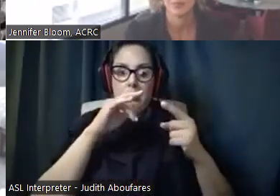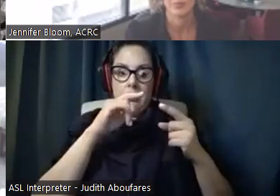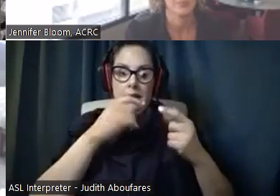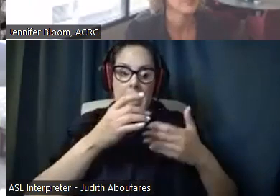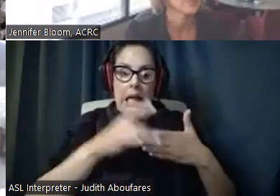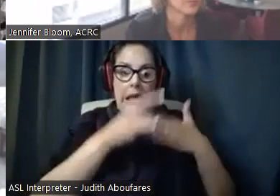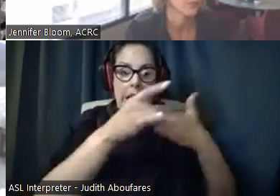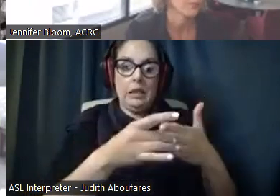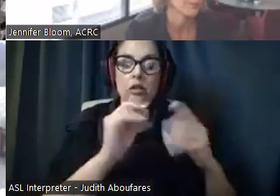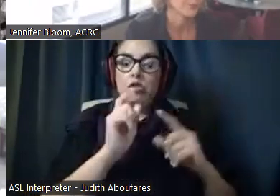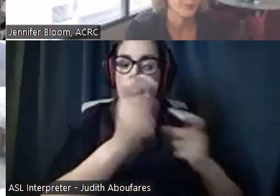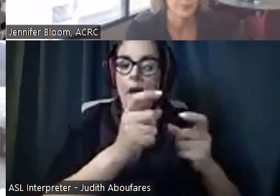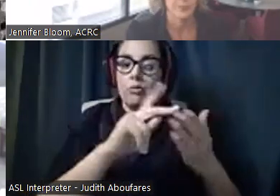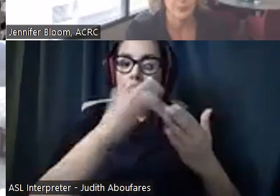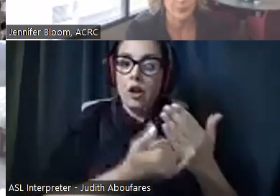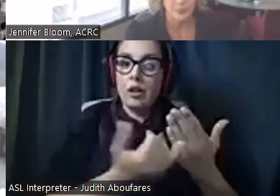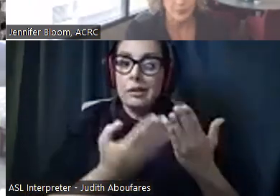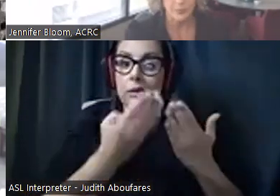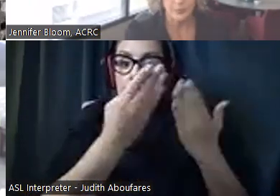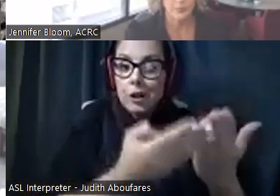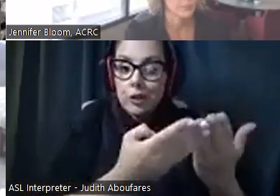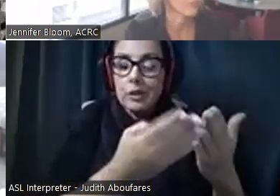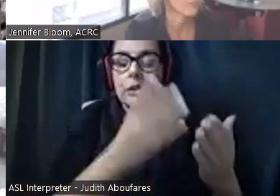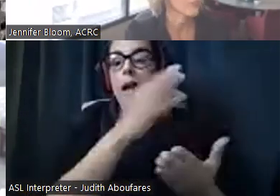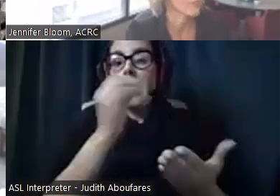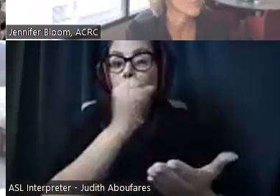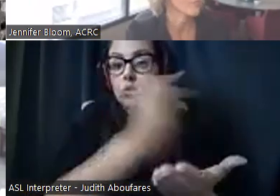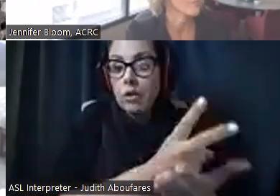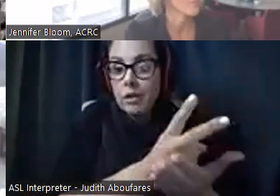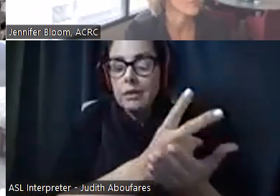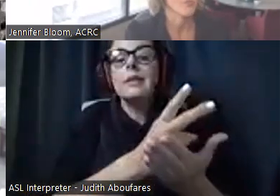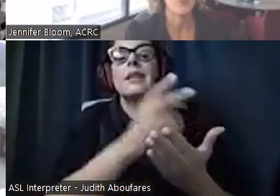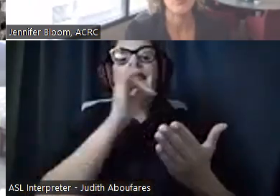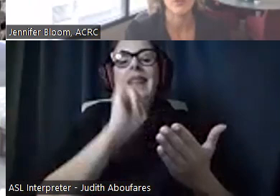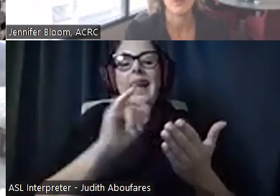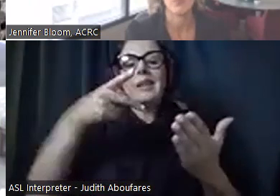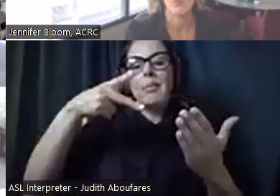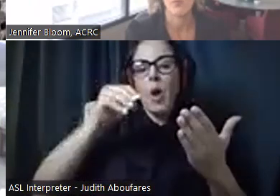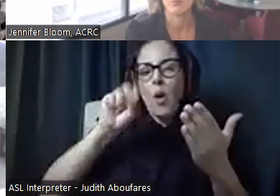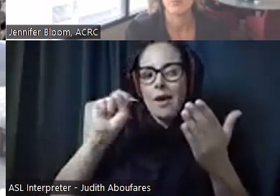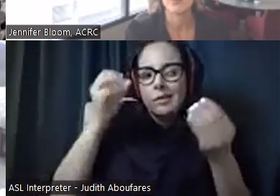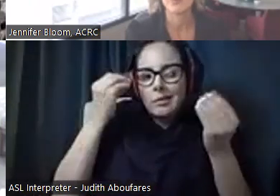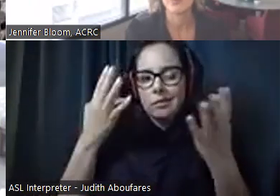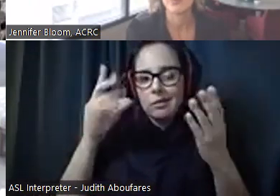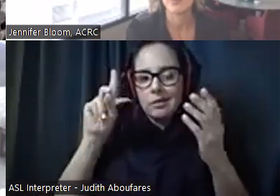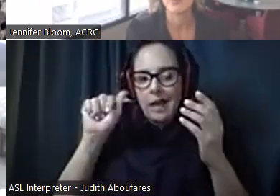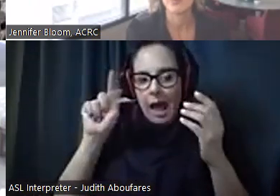la información que da los proyectos, las submisiones y también las aprobaciones